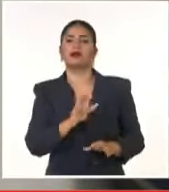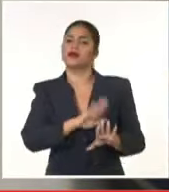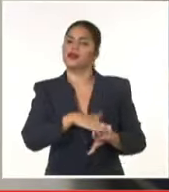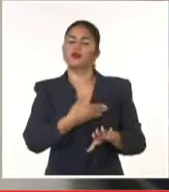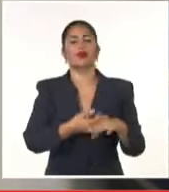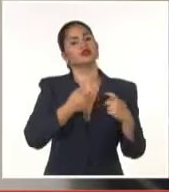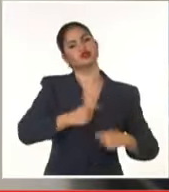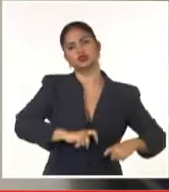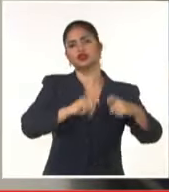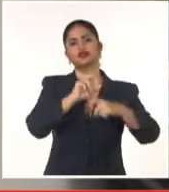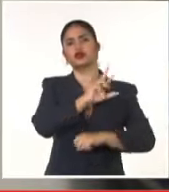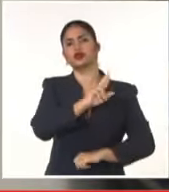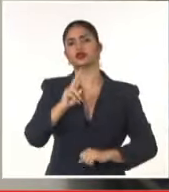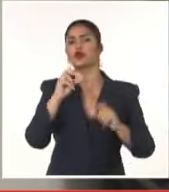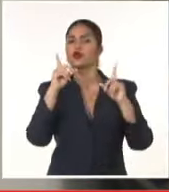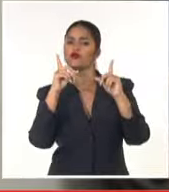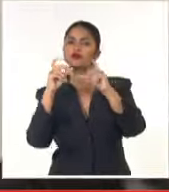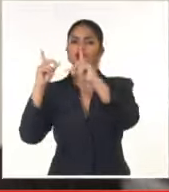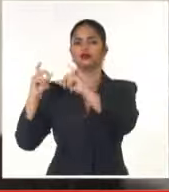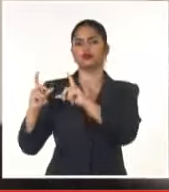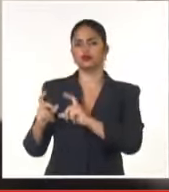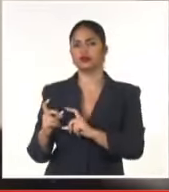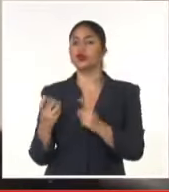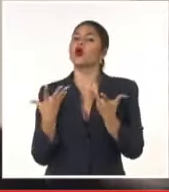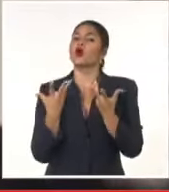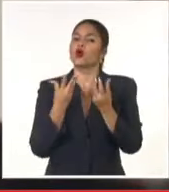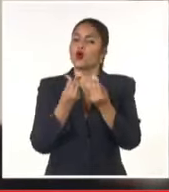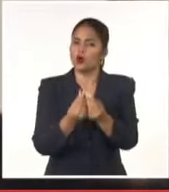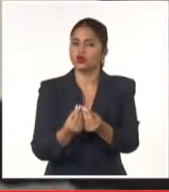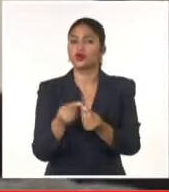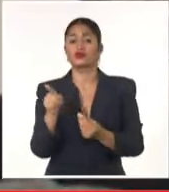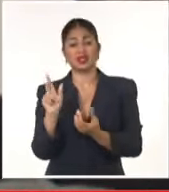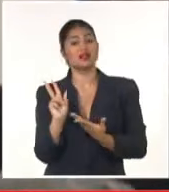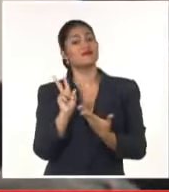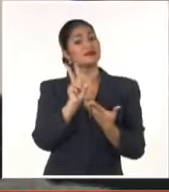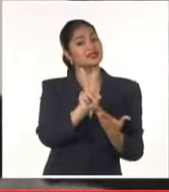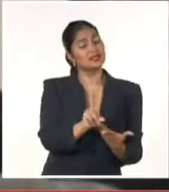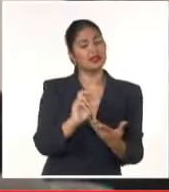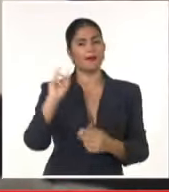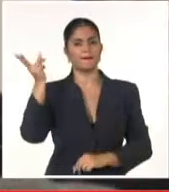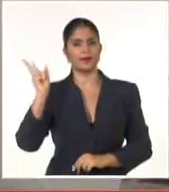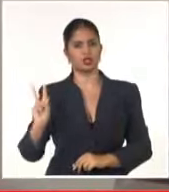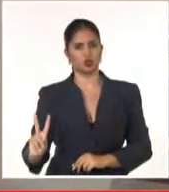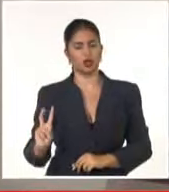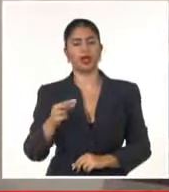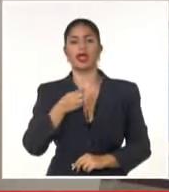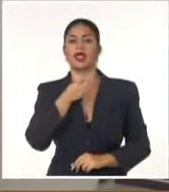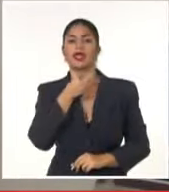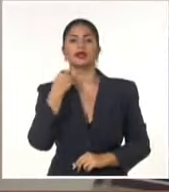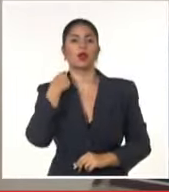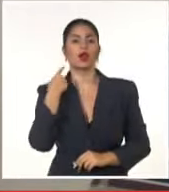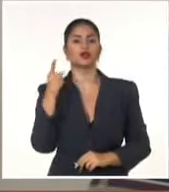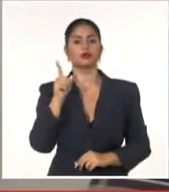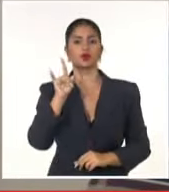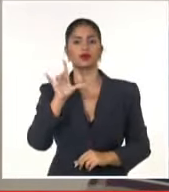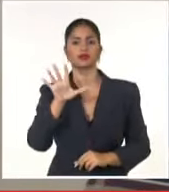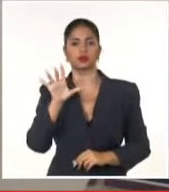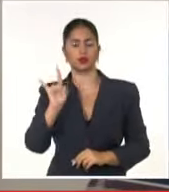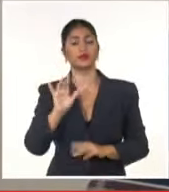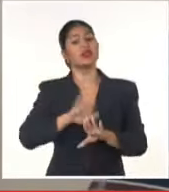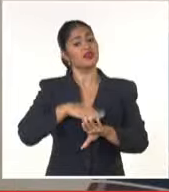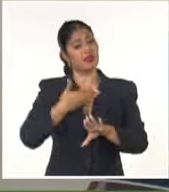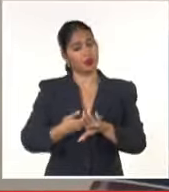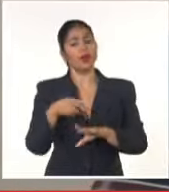líder durante su visita a Venezuela en enero de 1959. Más tarde pasó a la Fuerza Aérea,